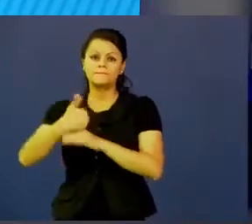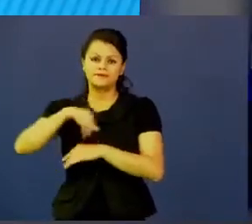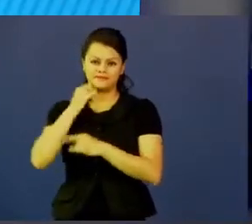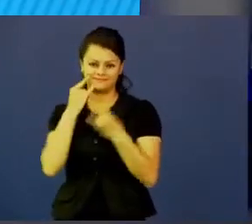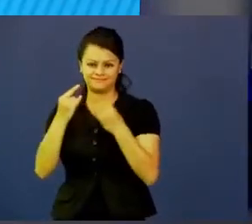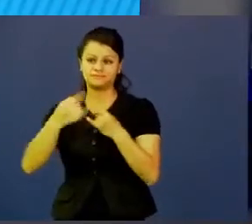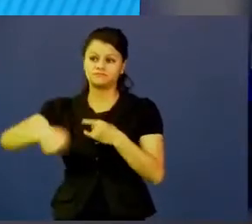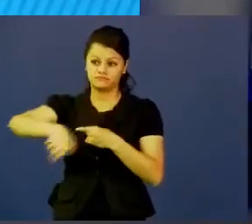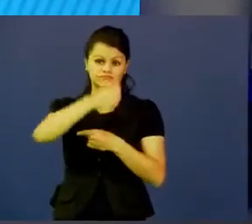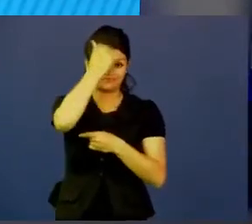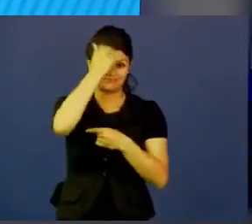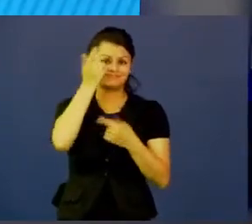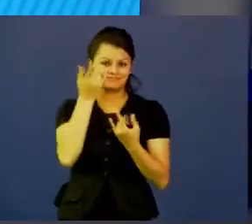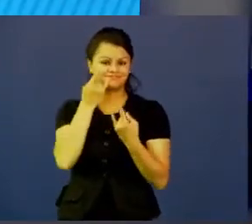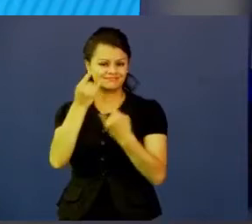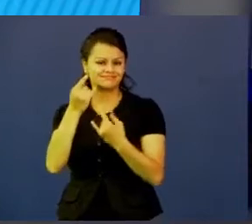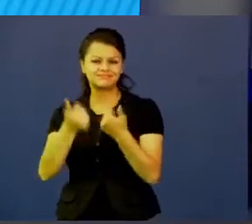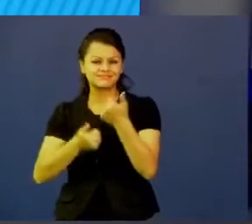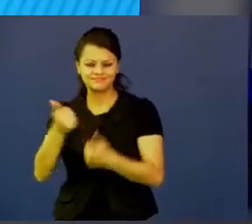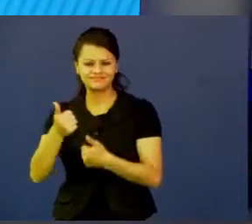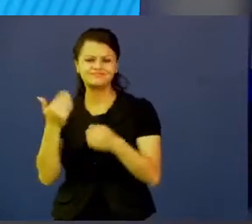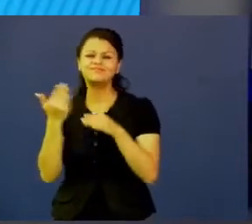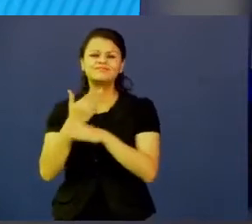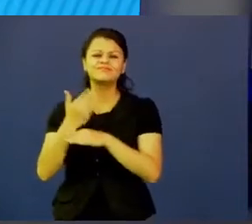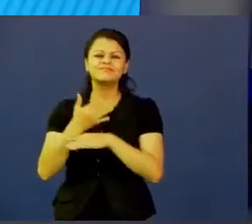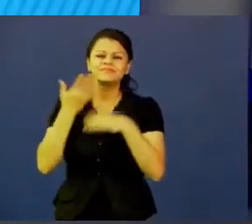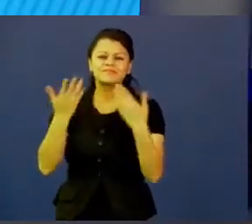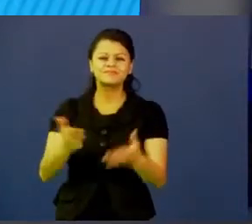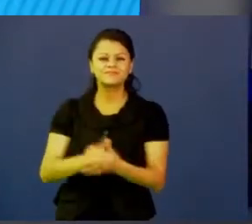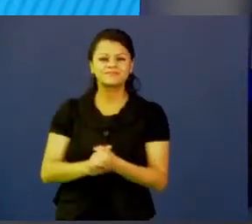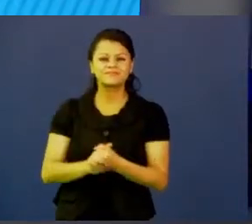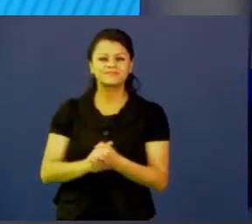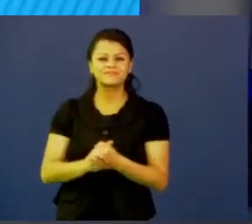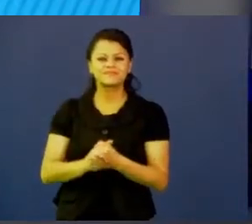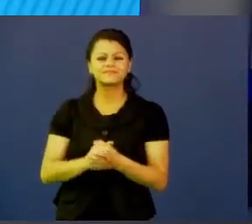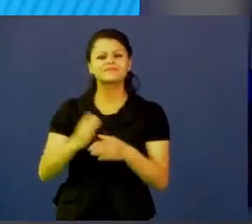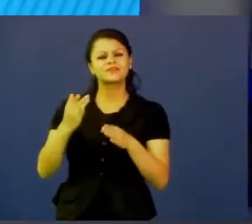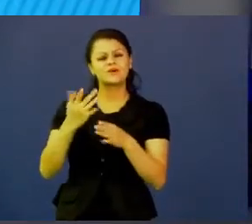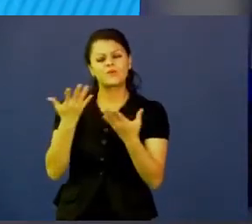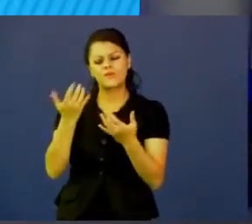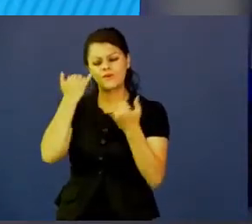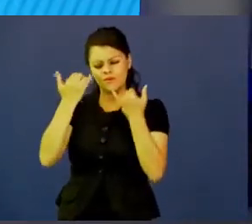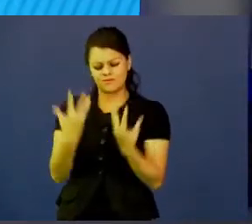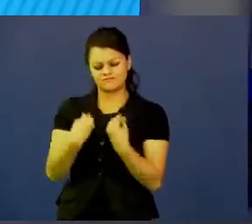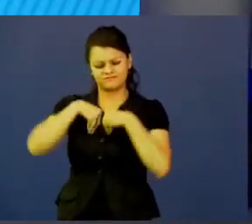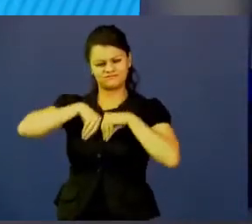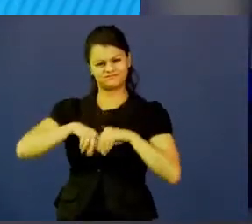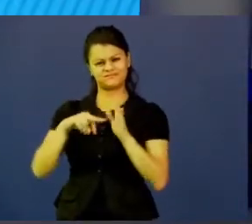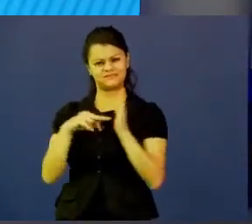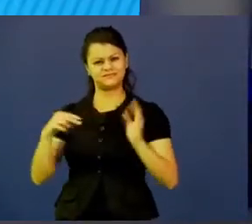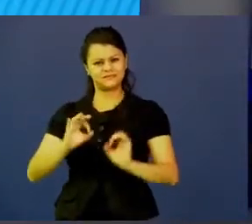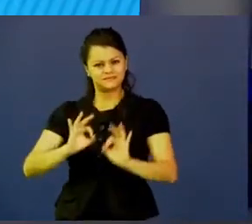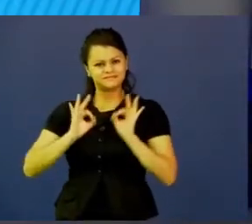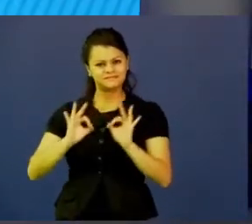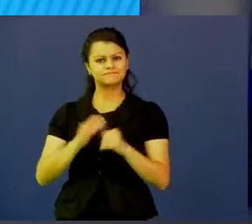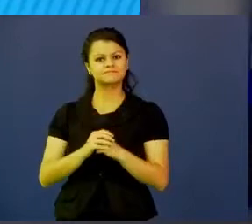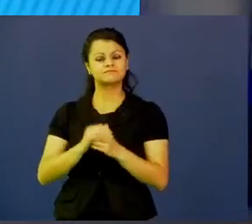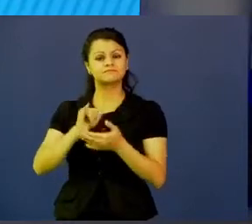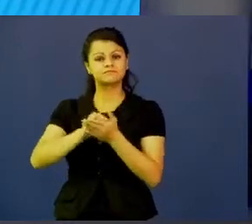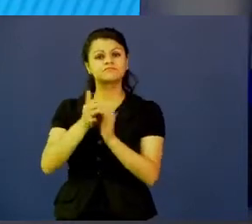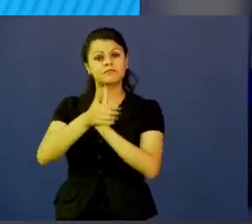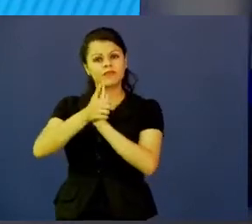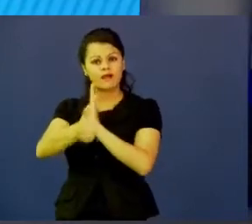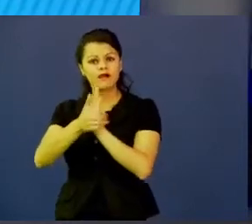que nos acompañan hoy, y es la brecha del uso y la apropiación de la tecnología. Esas habilidades y competencias que tienen